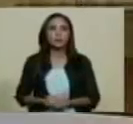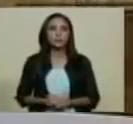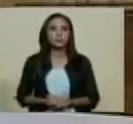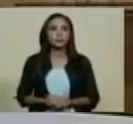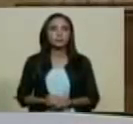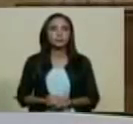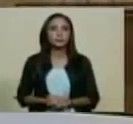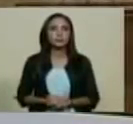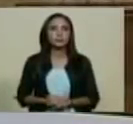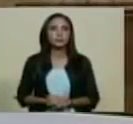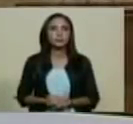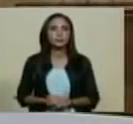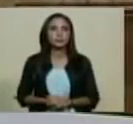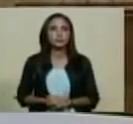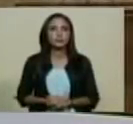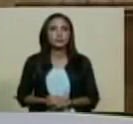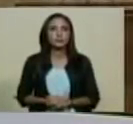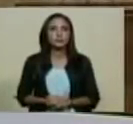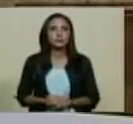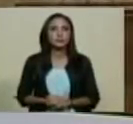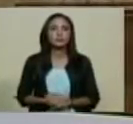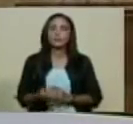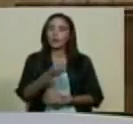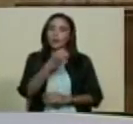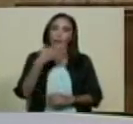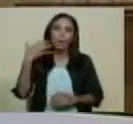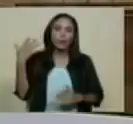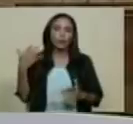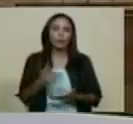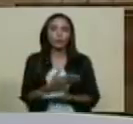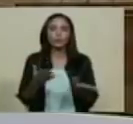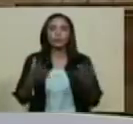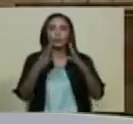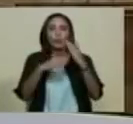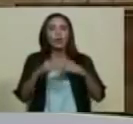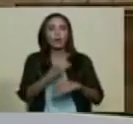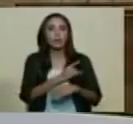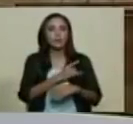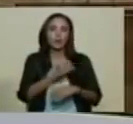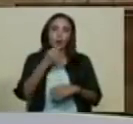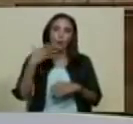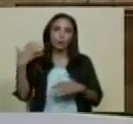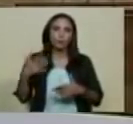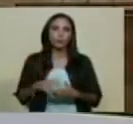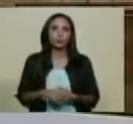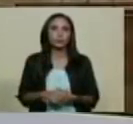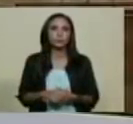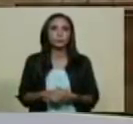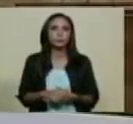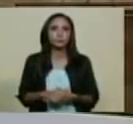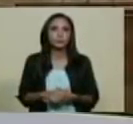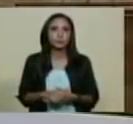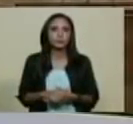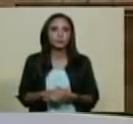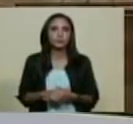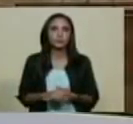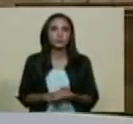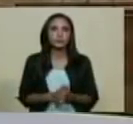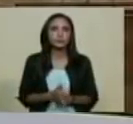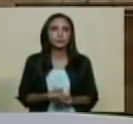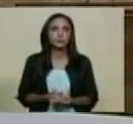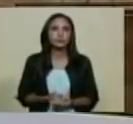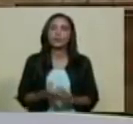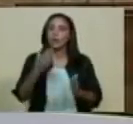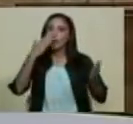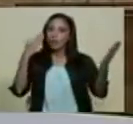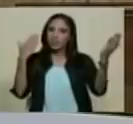ustedes en esta buena jornada, orgulloso del sistema universitario que tiene el país, que cada vez será mejor.